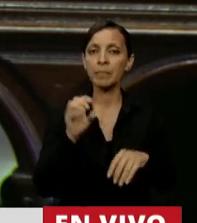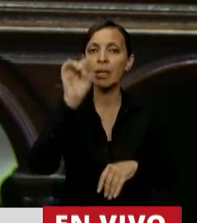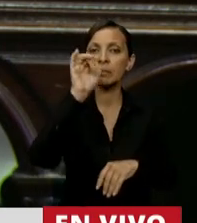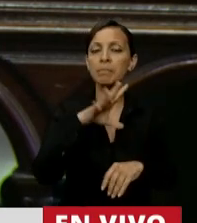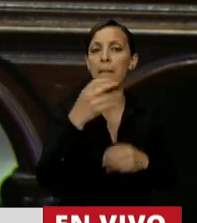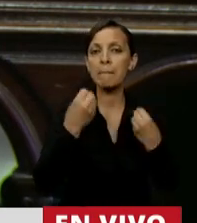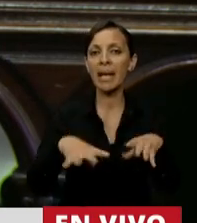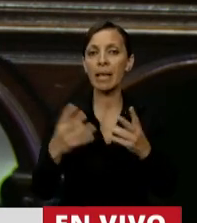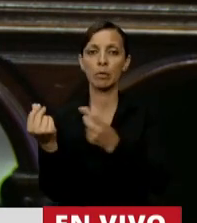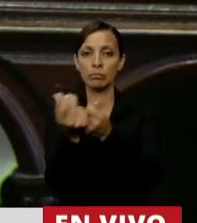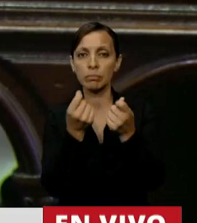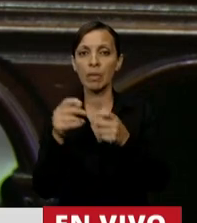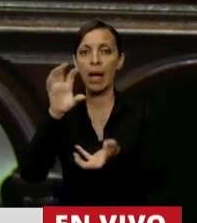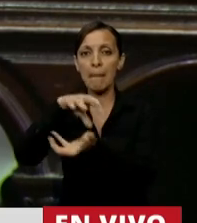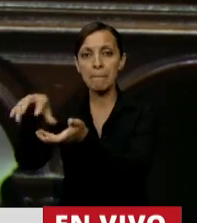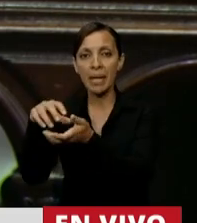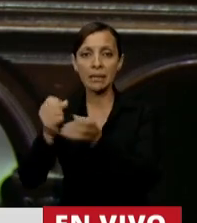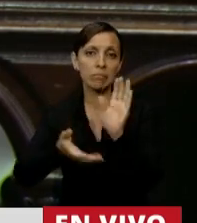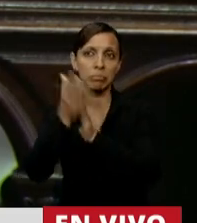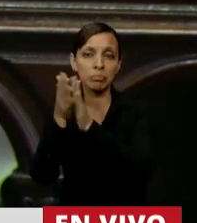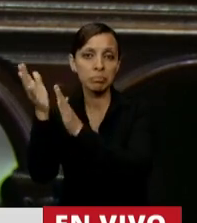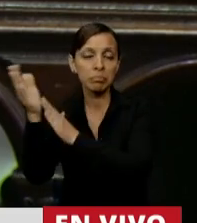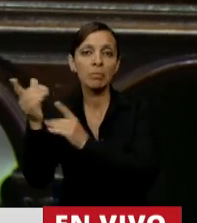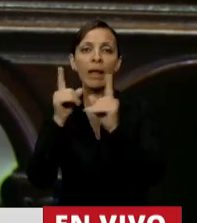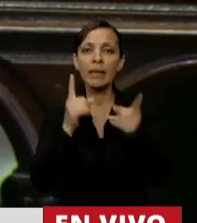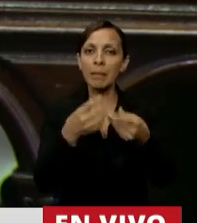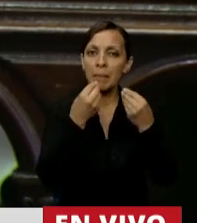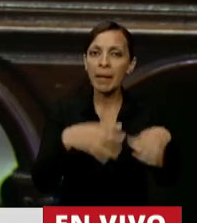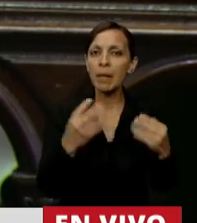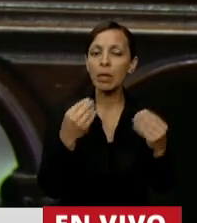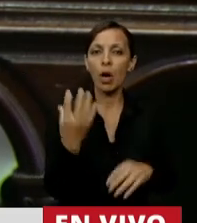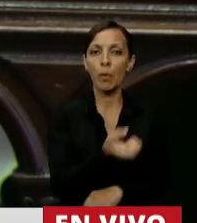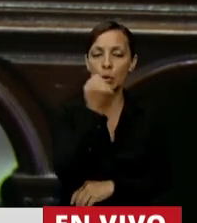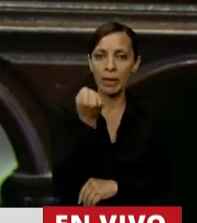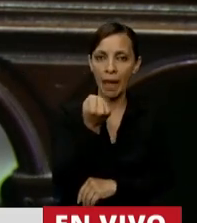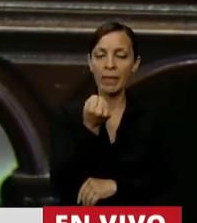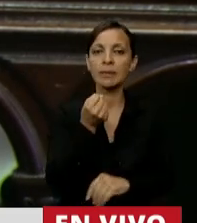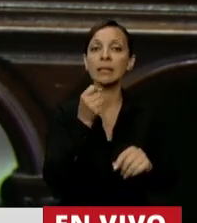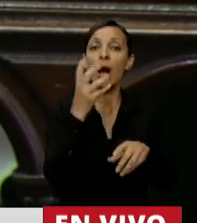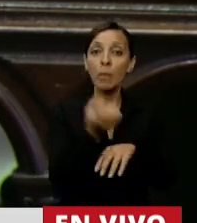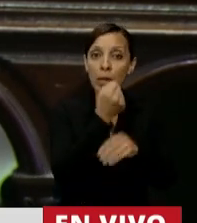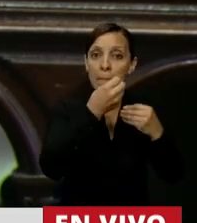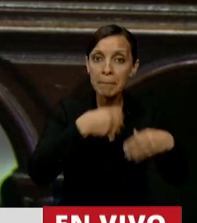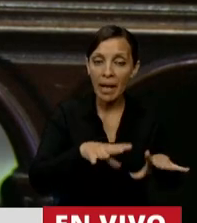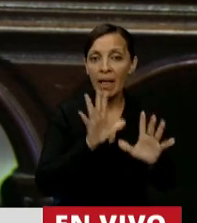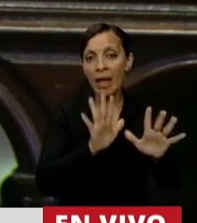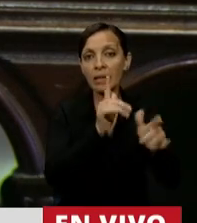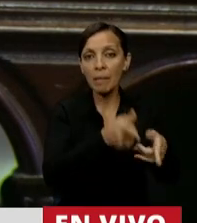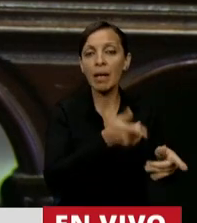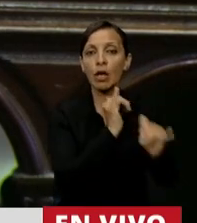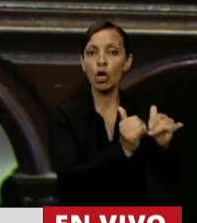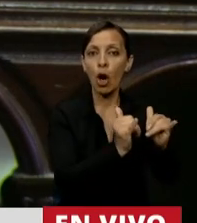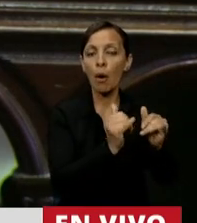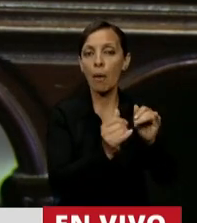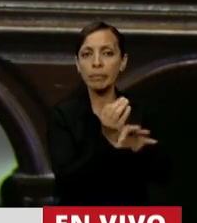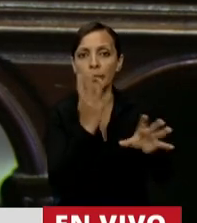perdemos capitales y empresas. Presidente, lo que estamos perdiendo además son oportunidades y con ella el talento de miles de jóvenes. Si seguimos